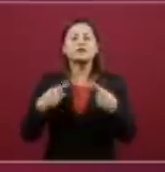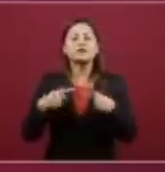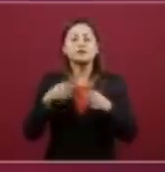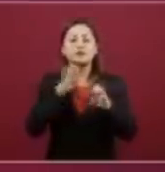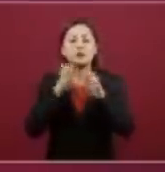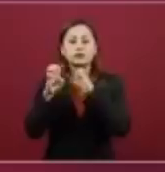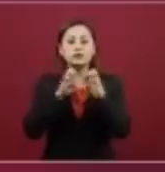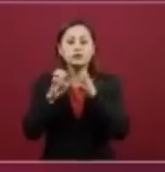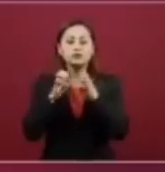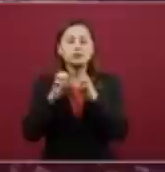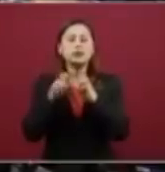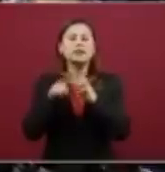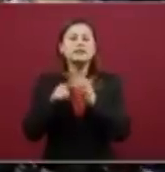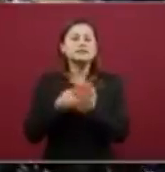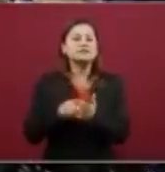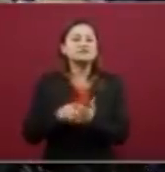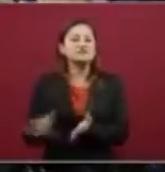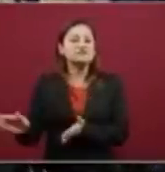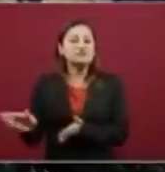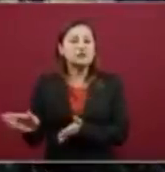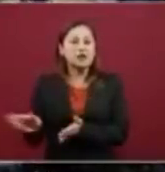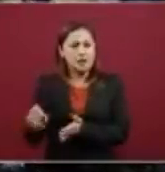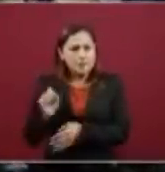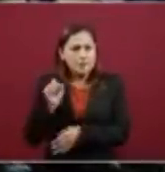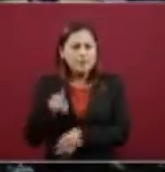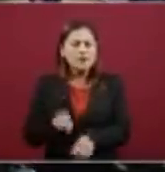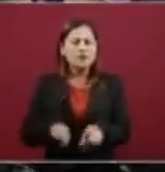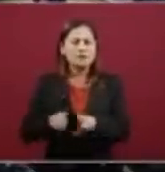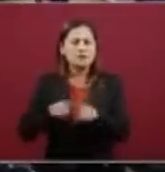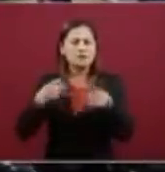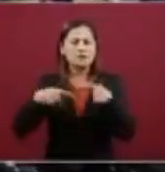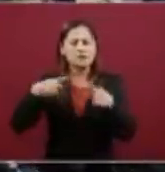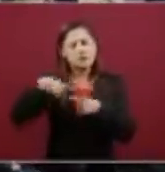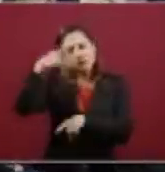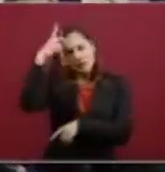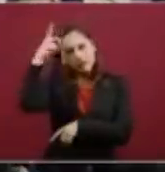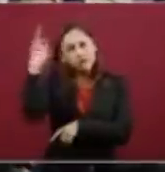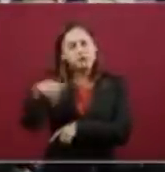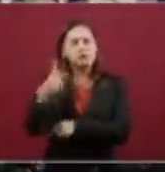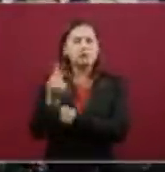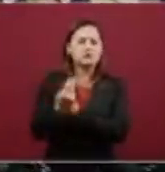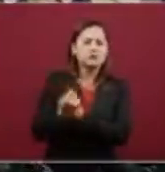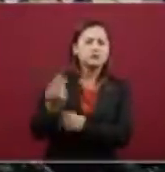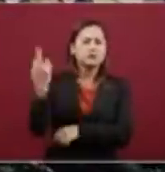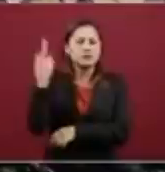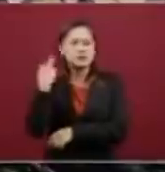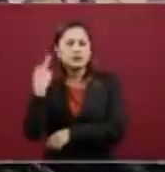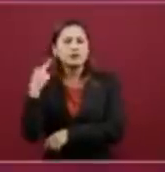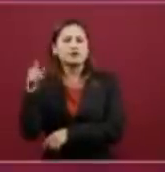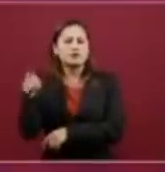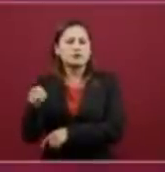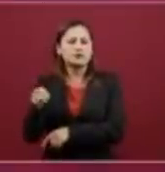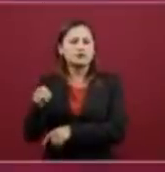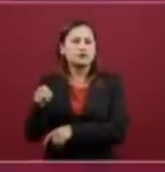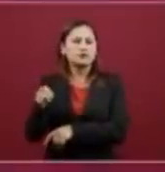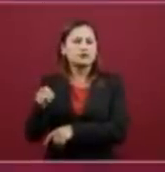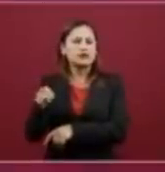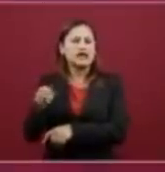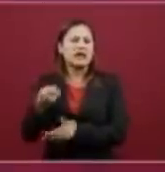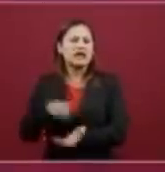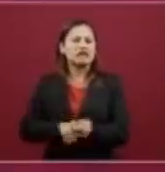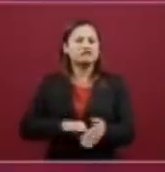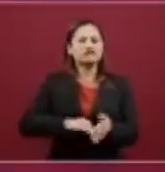estigmatizados por los propios propietarios de esos medios de comunicación de supuestos vínculos con actividades